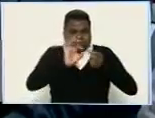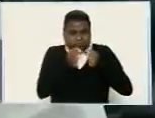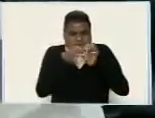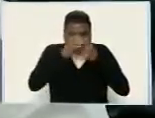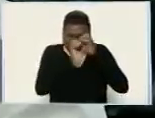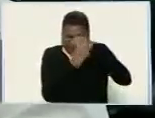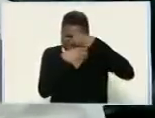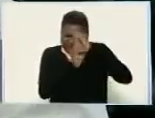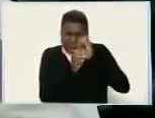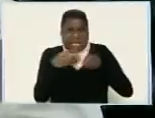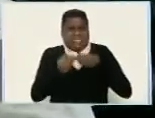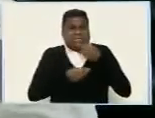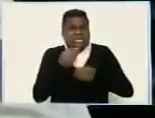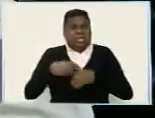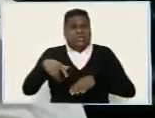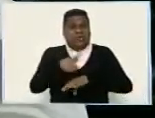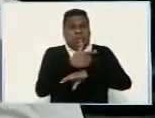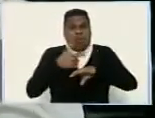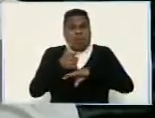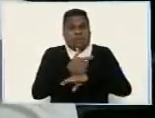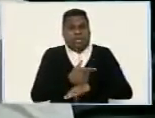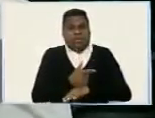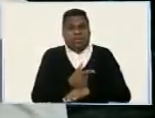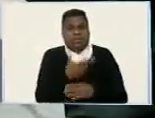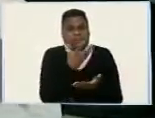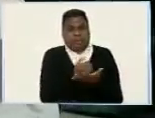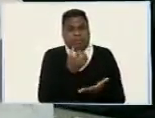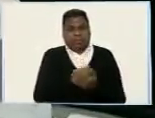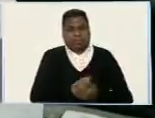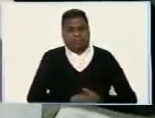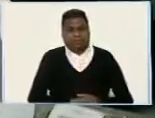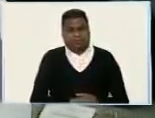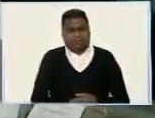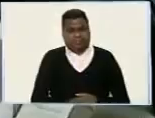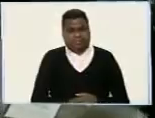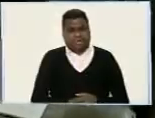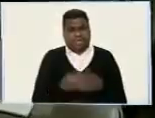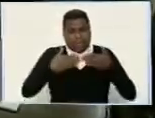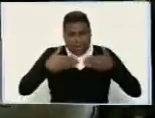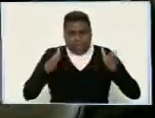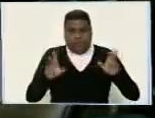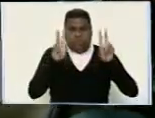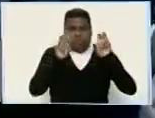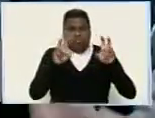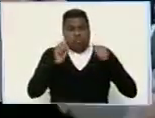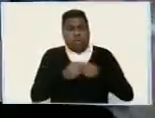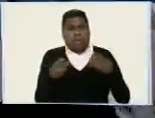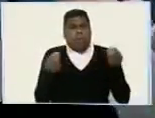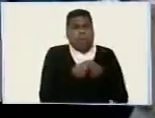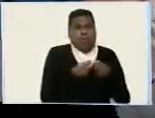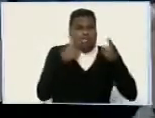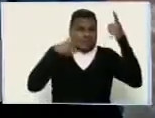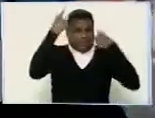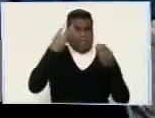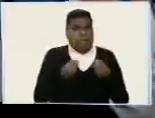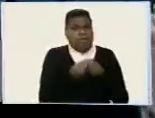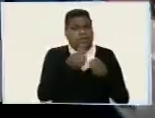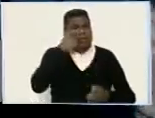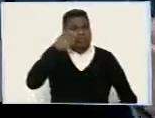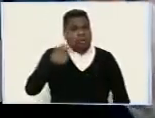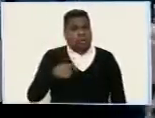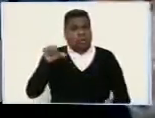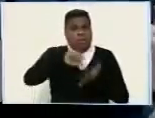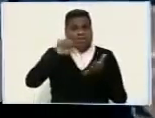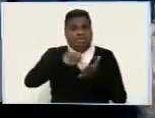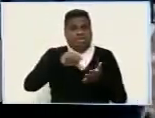siendo gobernador de Miranda, el compañero hermano Diosdado Cabello inauguró junto a Chávez, junto al pueblo, el Centro Nacional